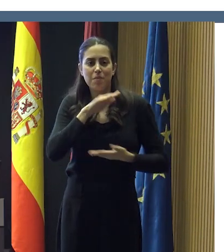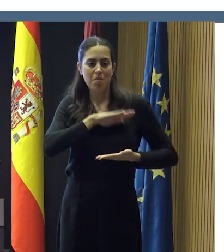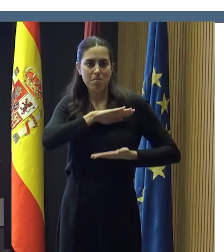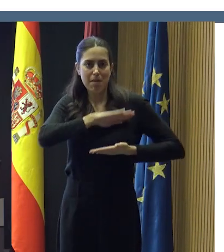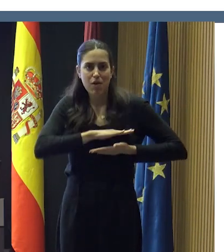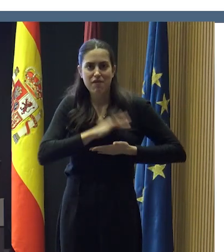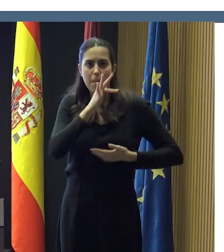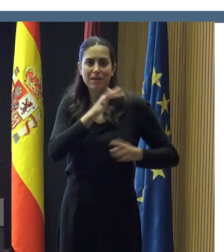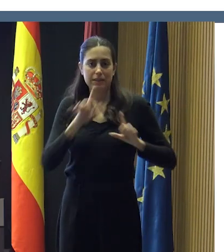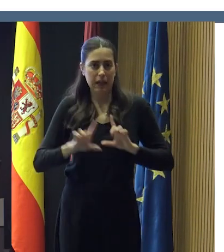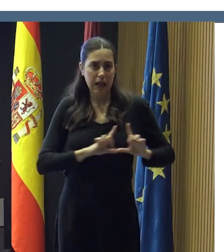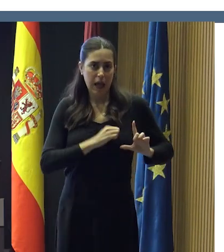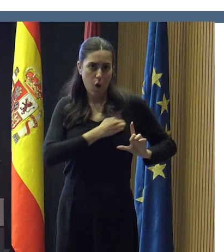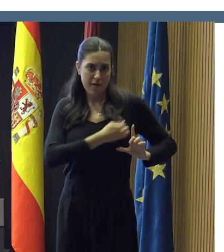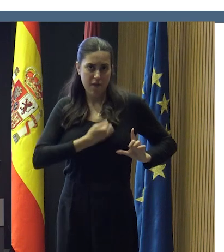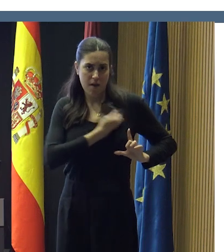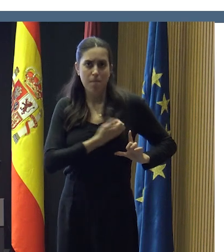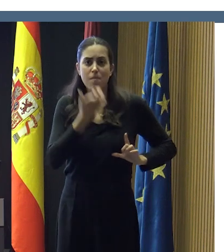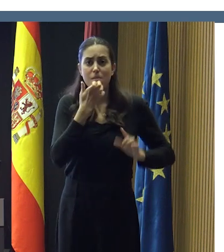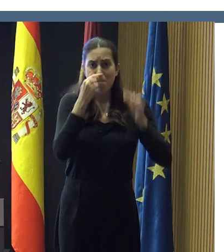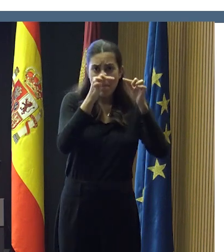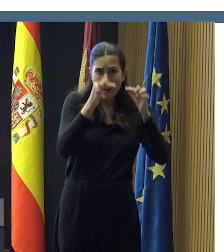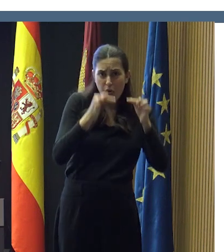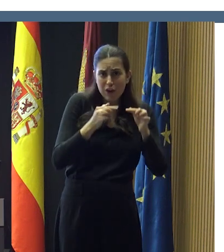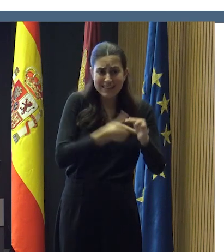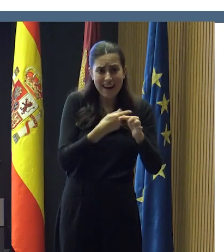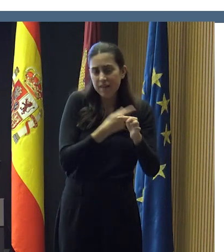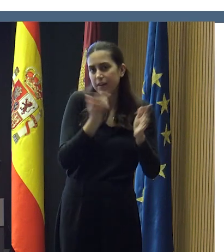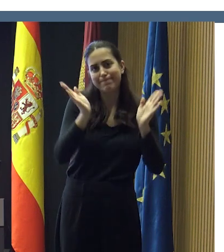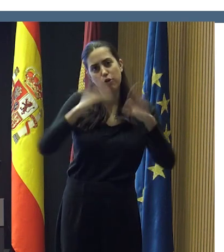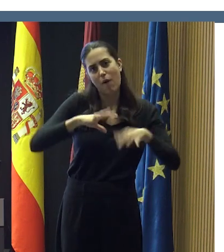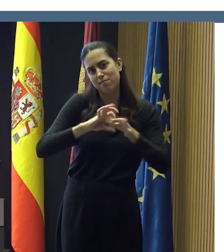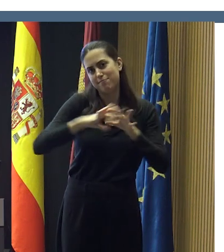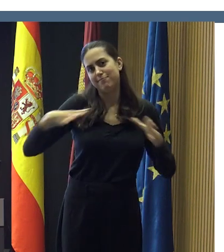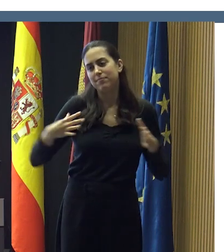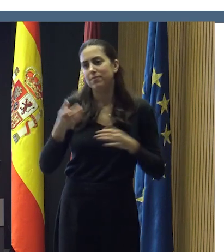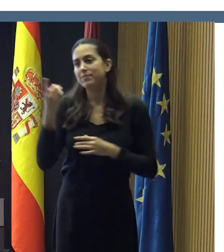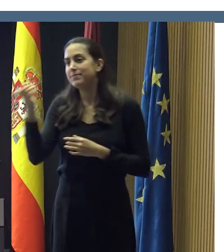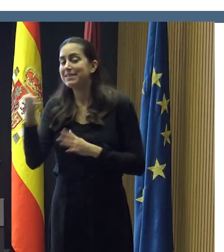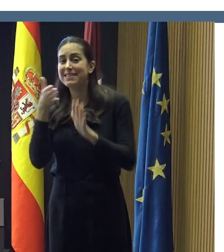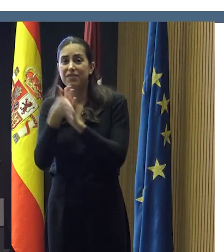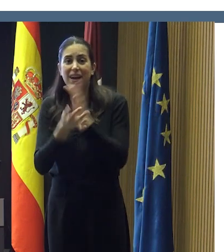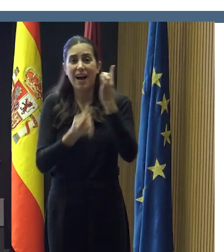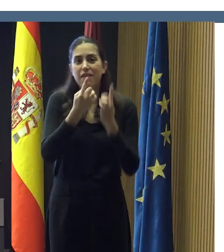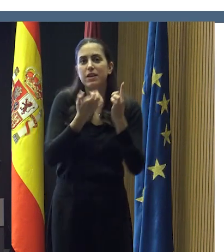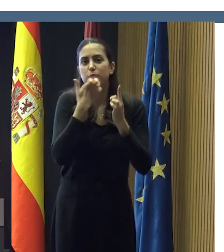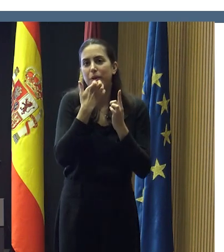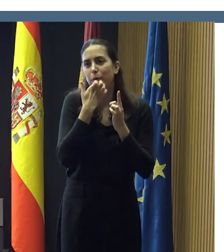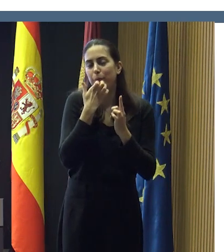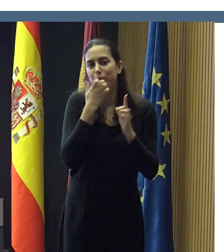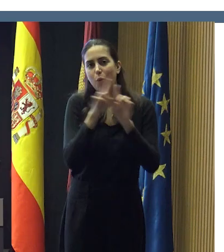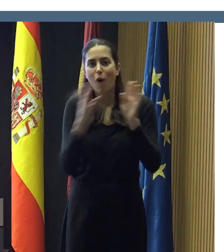y ecografía. Tampoco hay marcadores. Entonces, quiero decir es que algunas cosas no se hacen porque no están implementadas y otras se hacen, pero